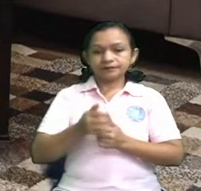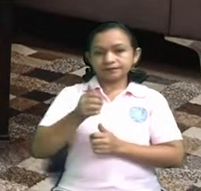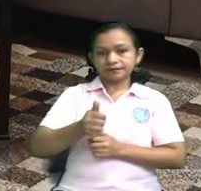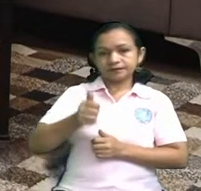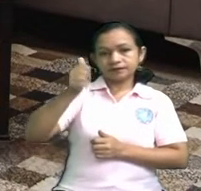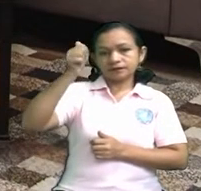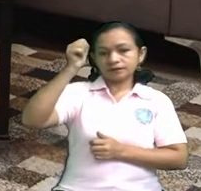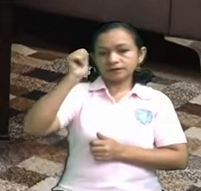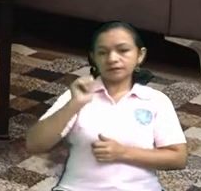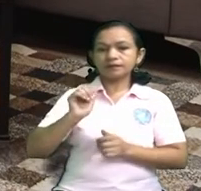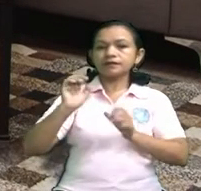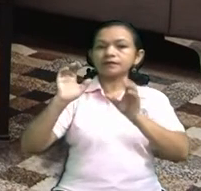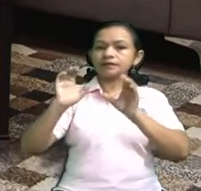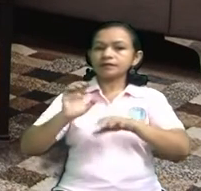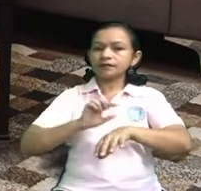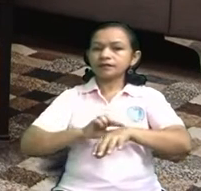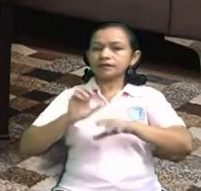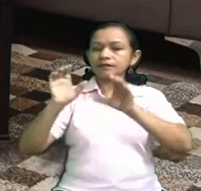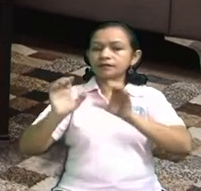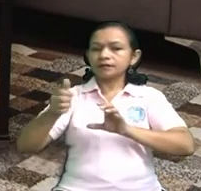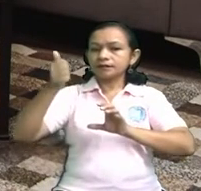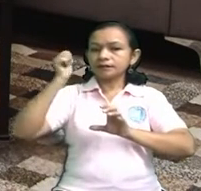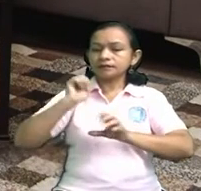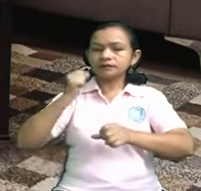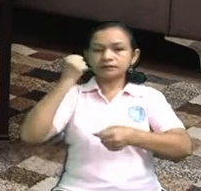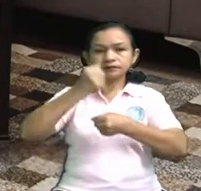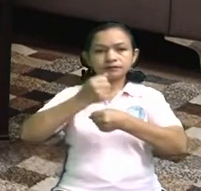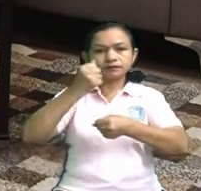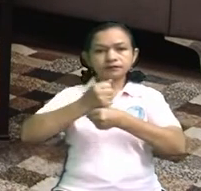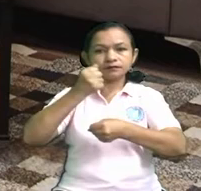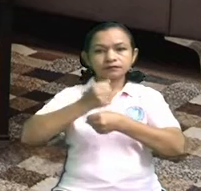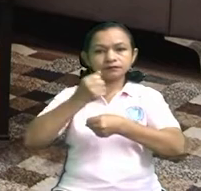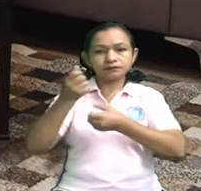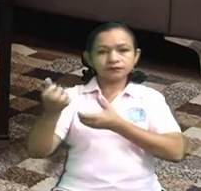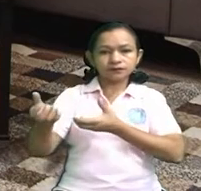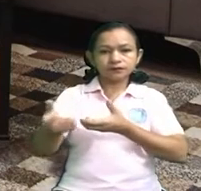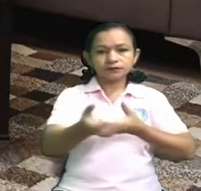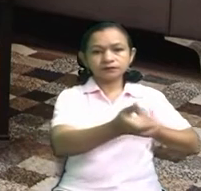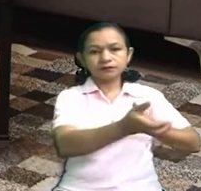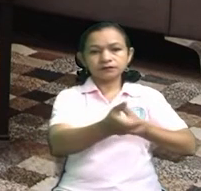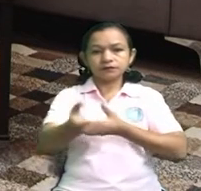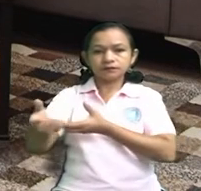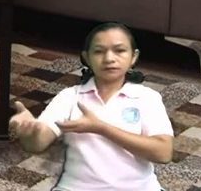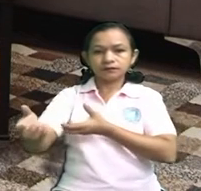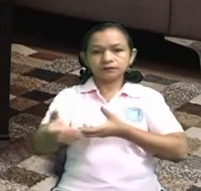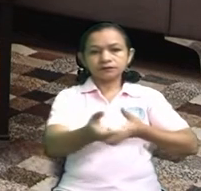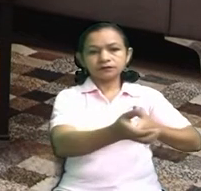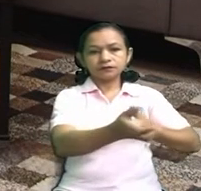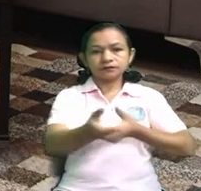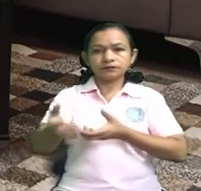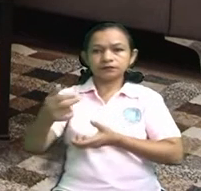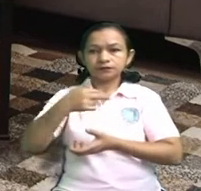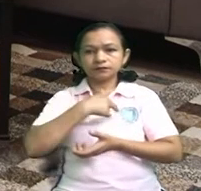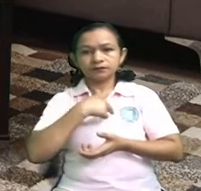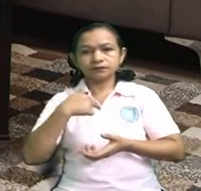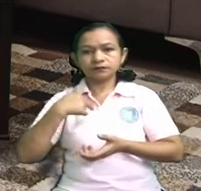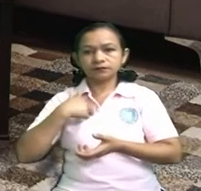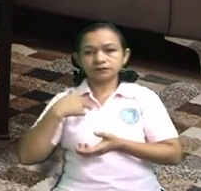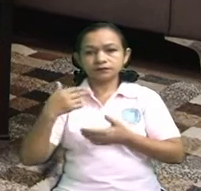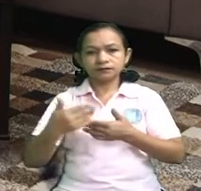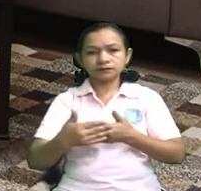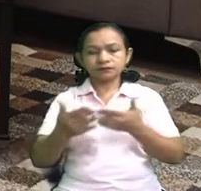ayer, la tarde de ayer, estuvieron trabajando mano a mano nuestros bomberos unificados con la